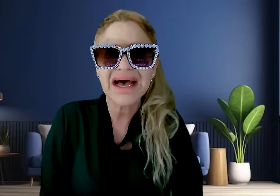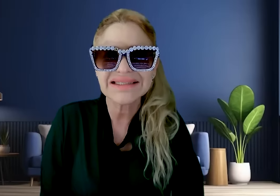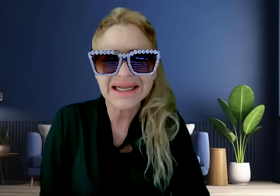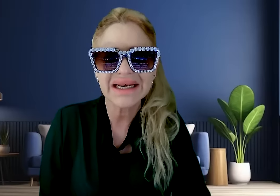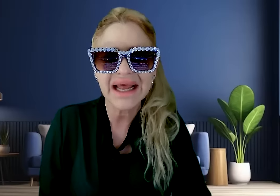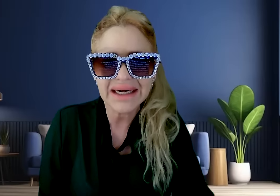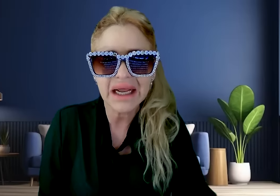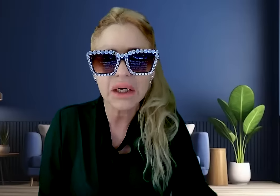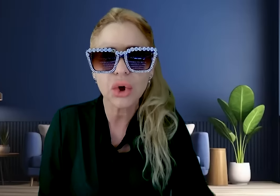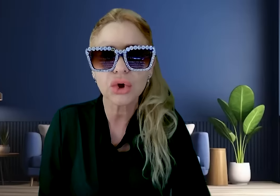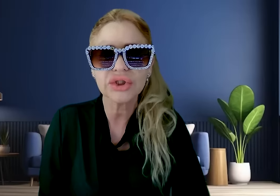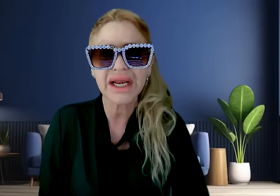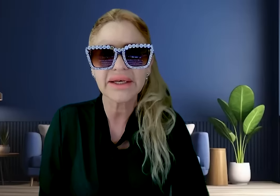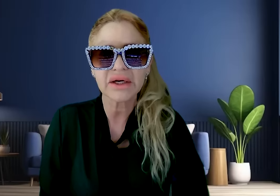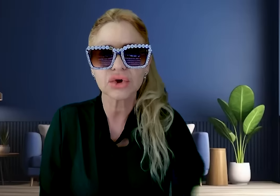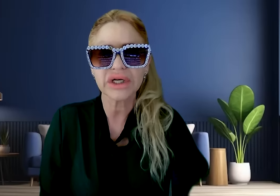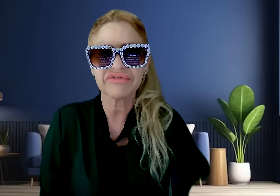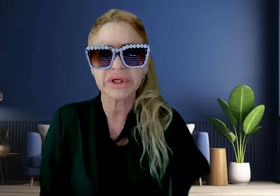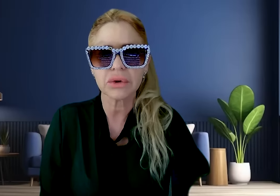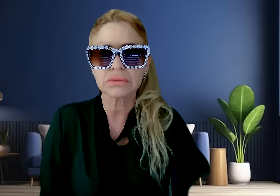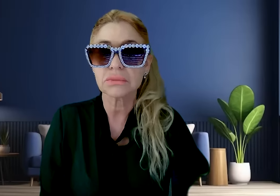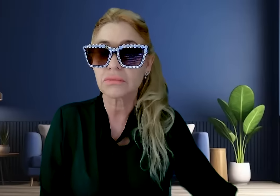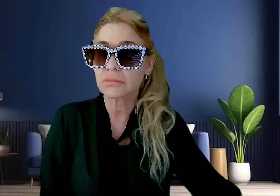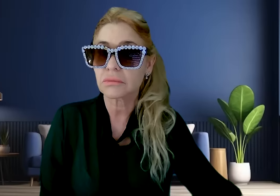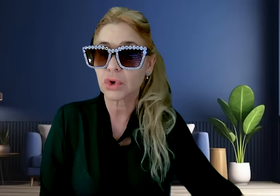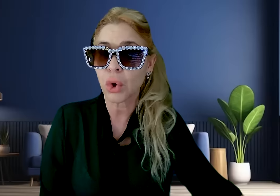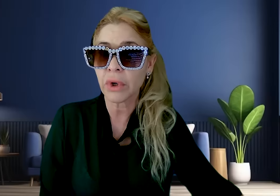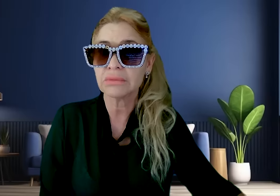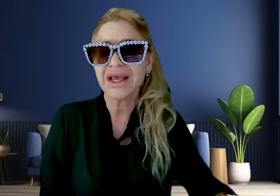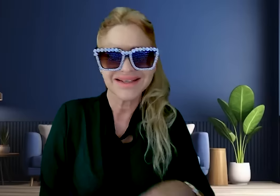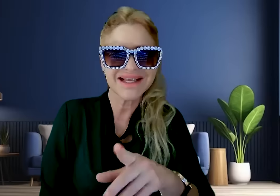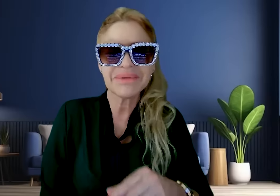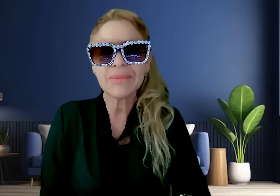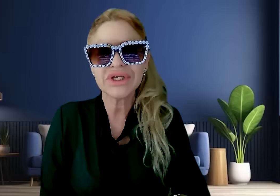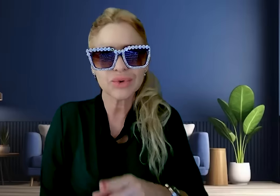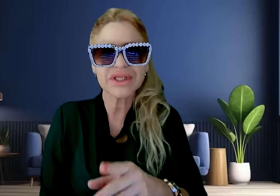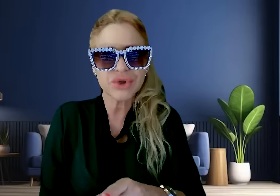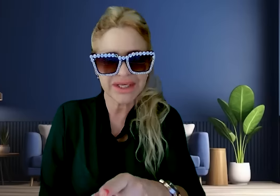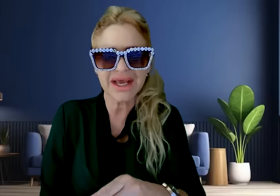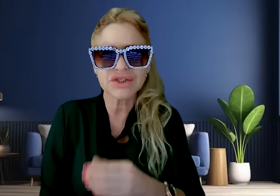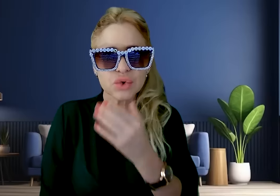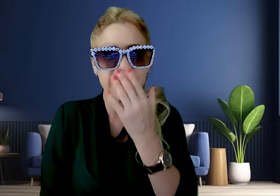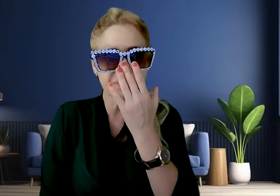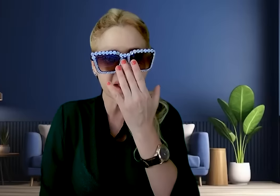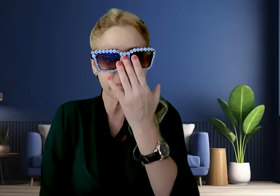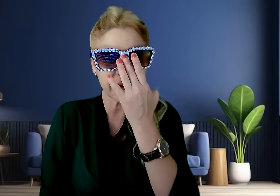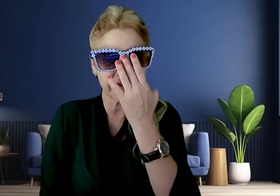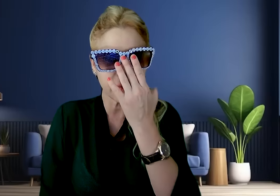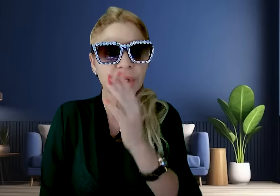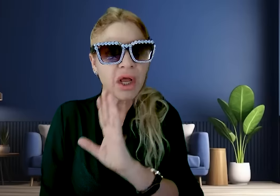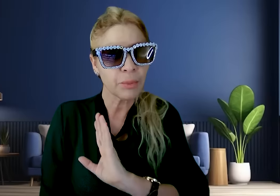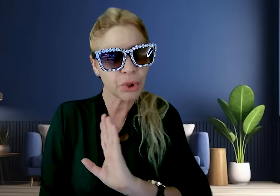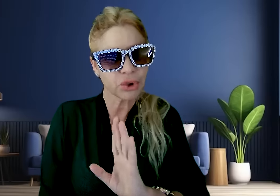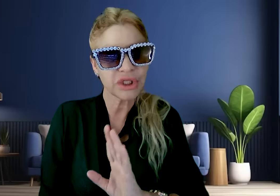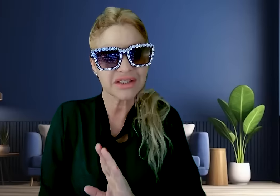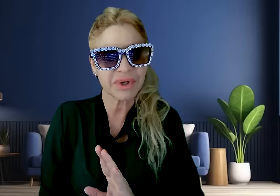no va a hacer la guerra contra el narcotráfico. ¿Cómo? Sí, mis amores, lo ha dicho ella. Escuchen bien, por